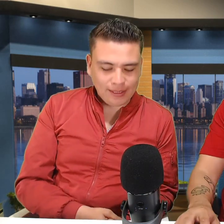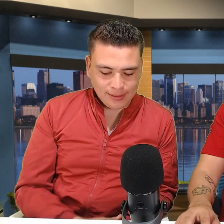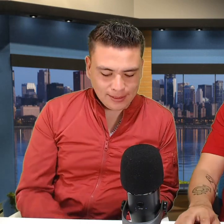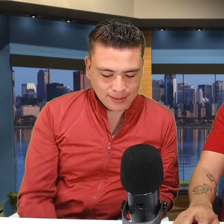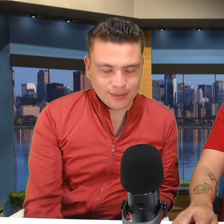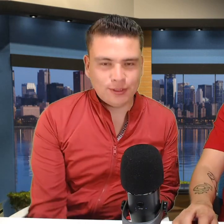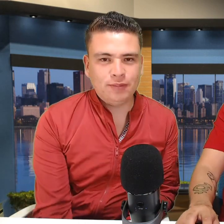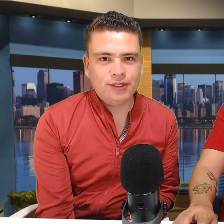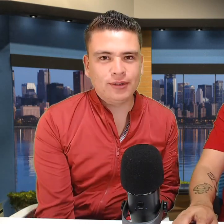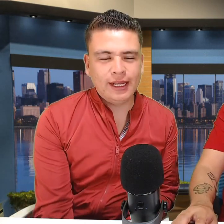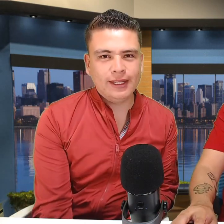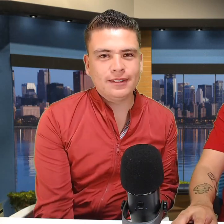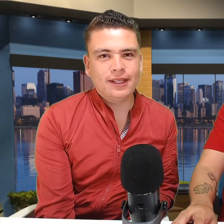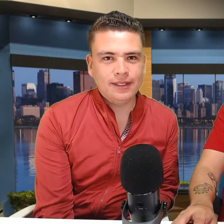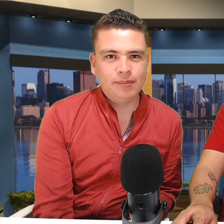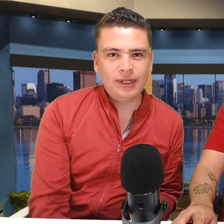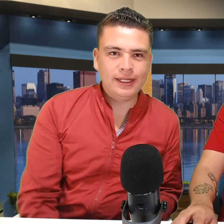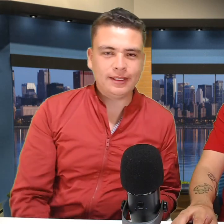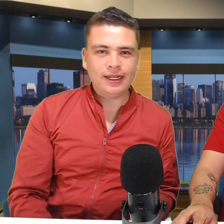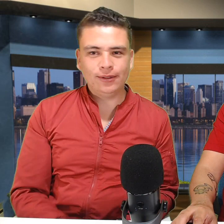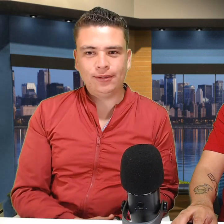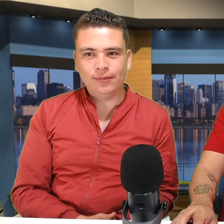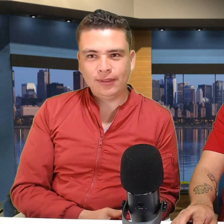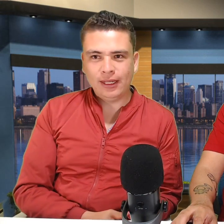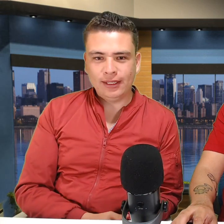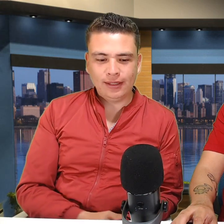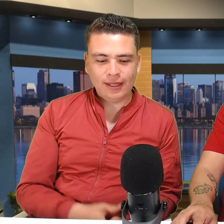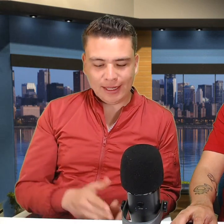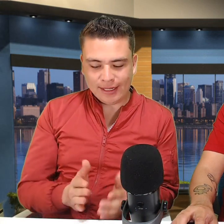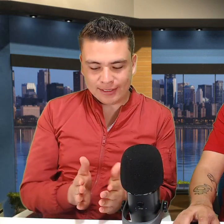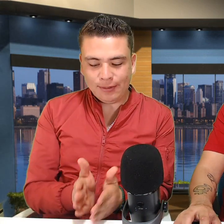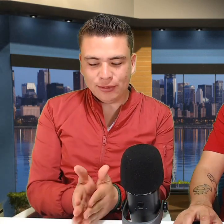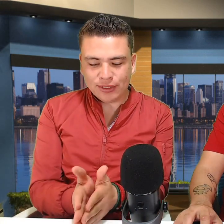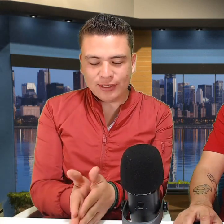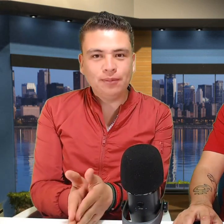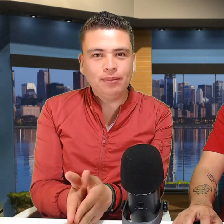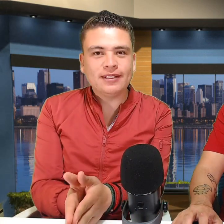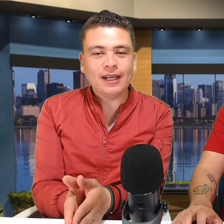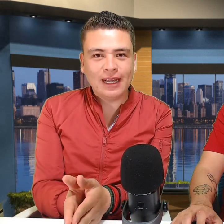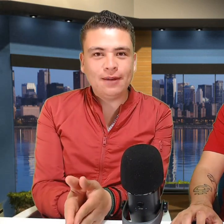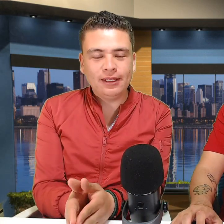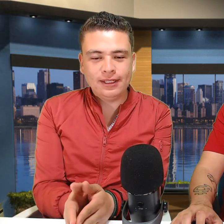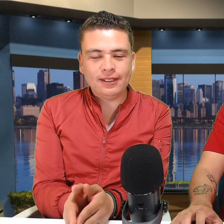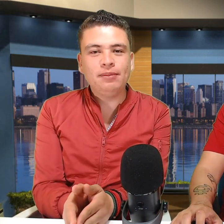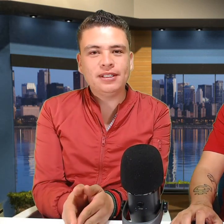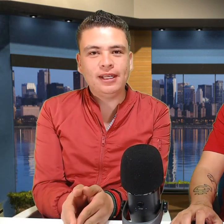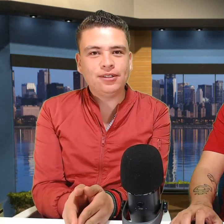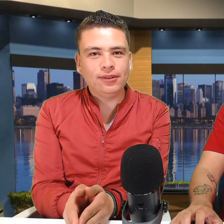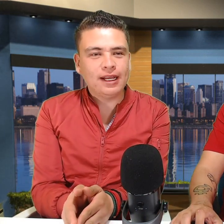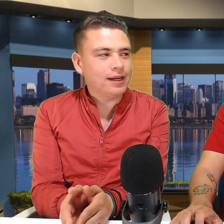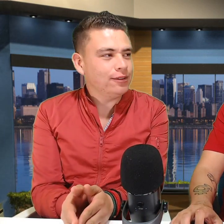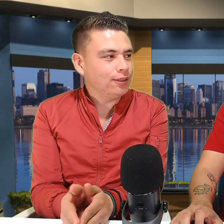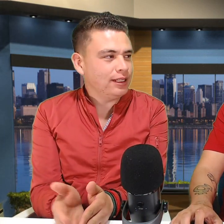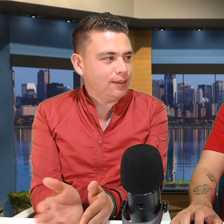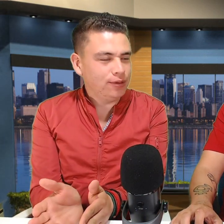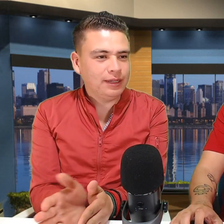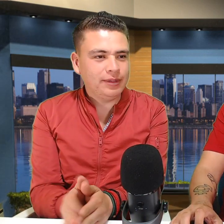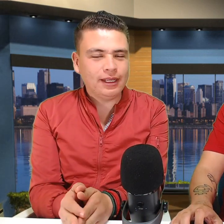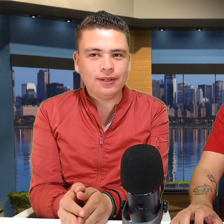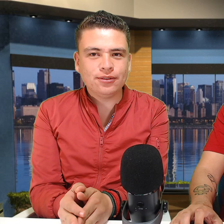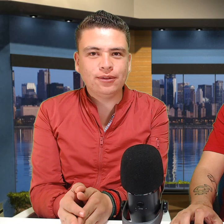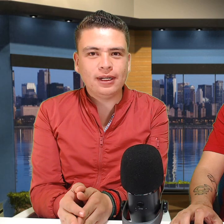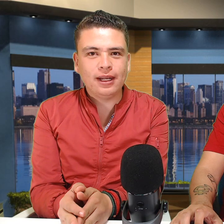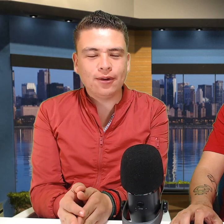partes de estos personajes que siempre han estado que sabemos que son pieza clave de esta investigación de carlos loret de mola